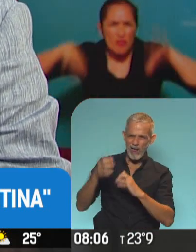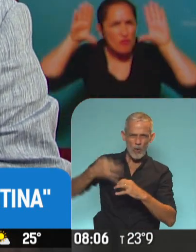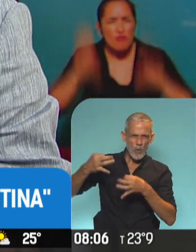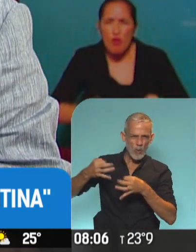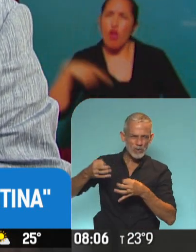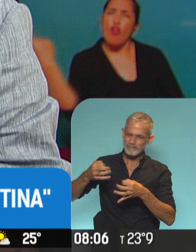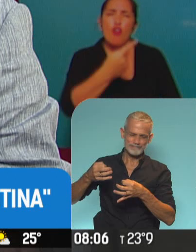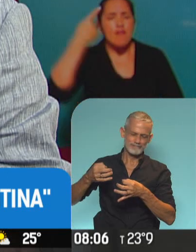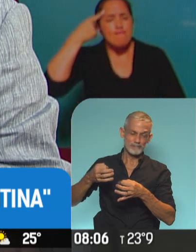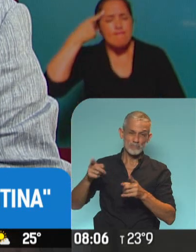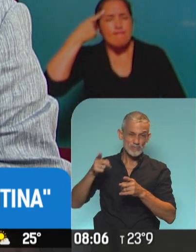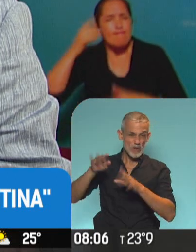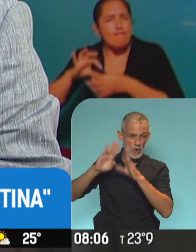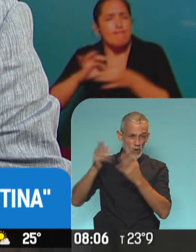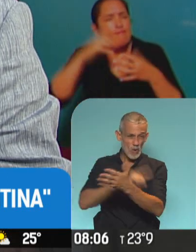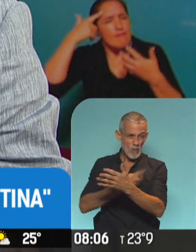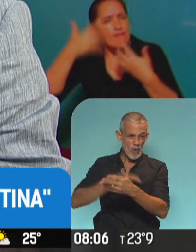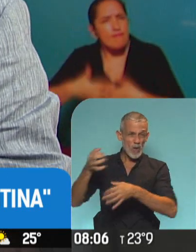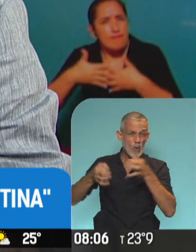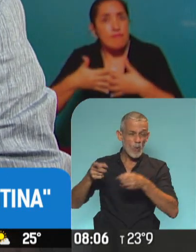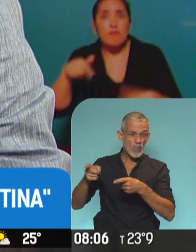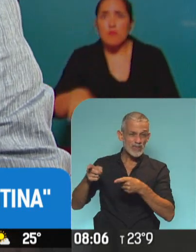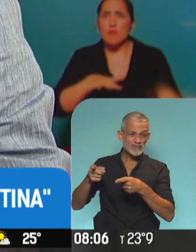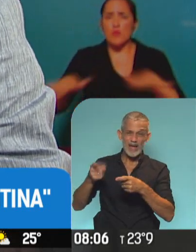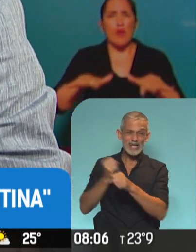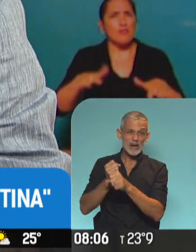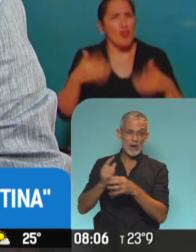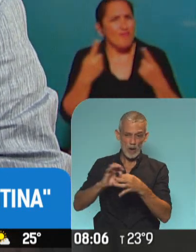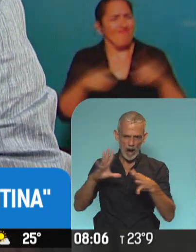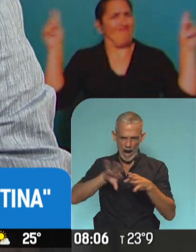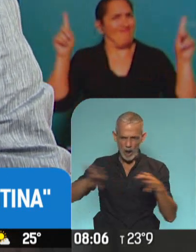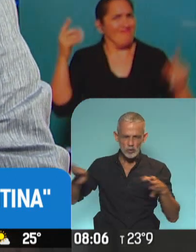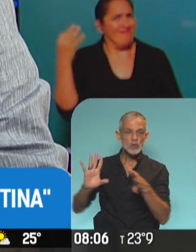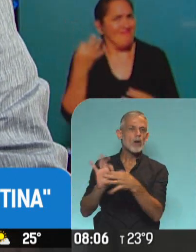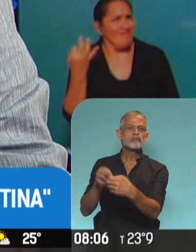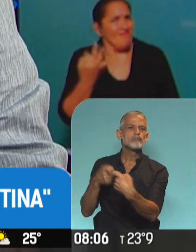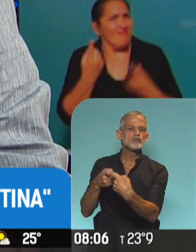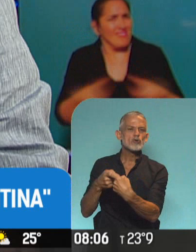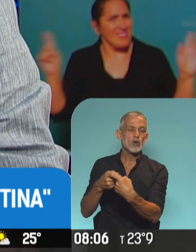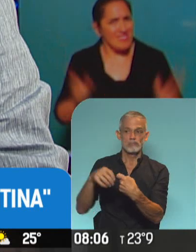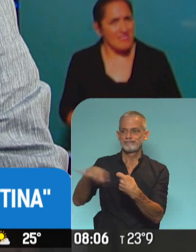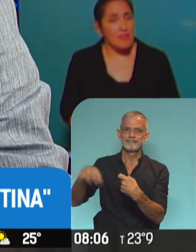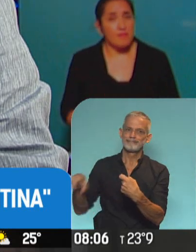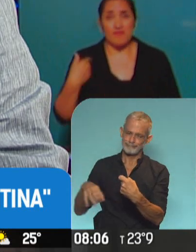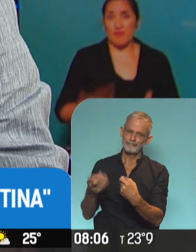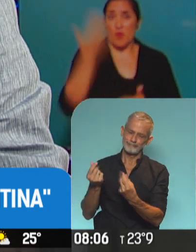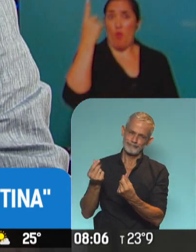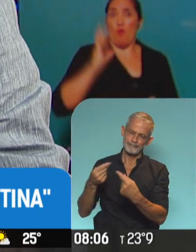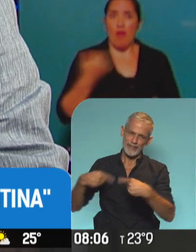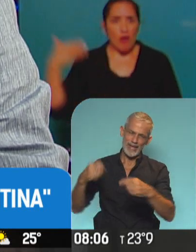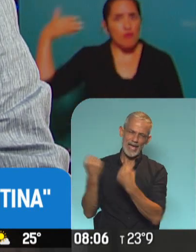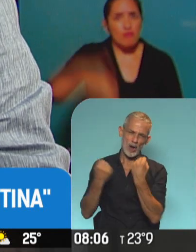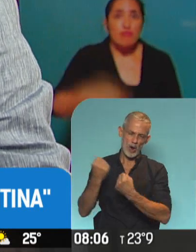Poder Judicial se ha transformado en una actividad totalmente autónoma, aliada con determinados sectores del poder fáctico de la